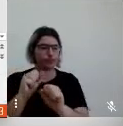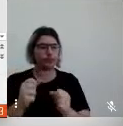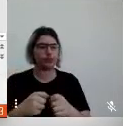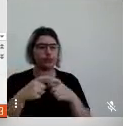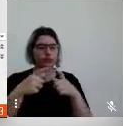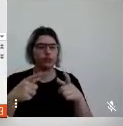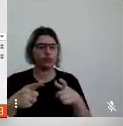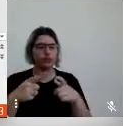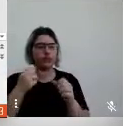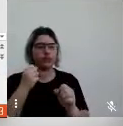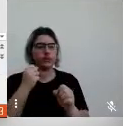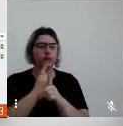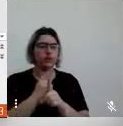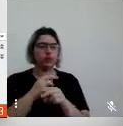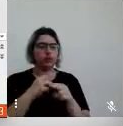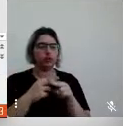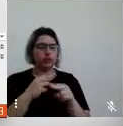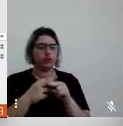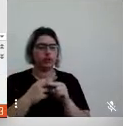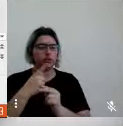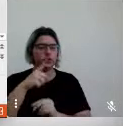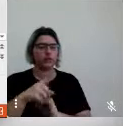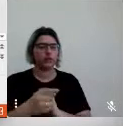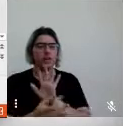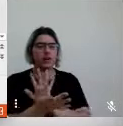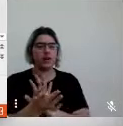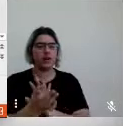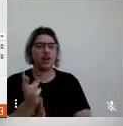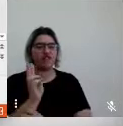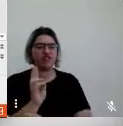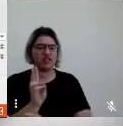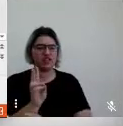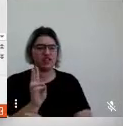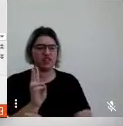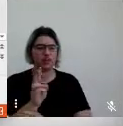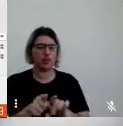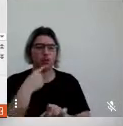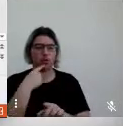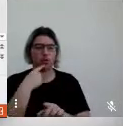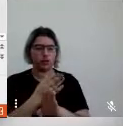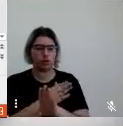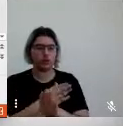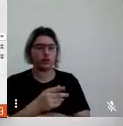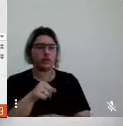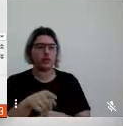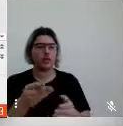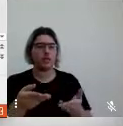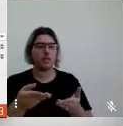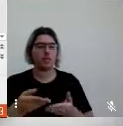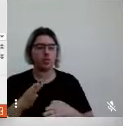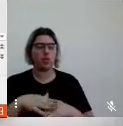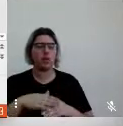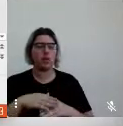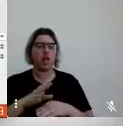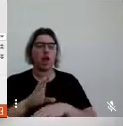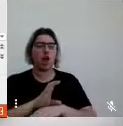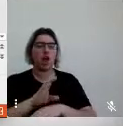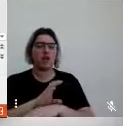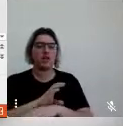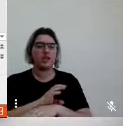bacterias patógenas, producen vitaminas, como os comentaba antes, y también nos ayudan a reducir el colesterol y los